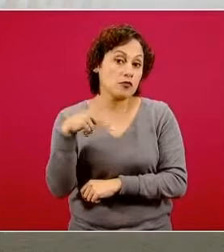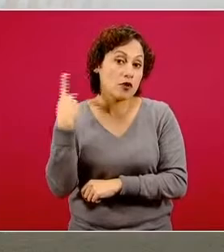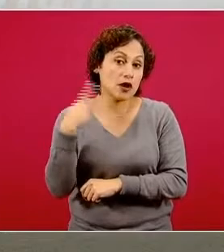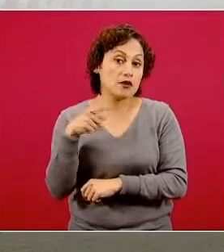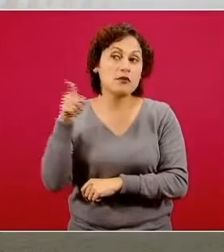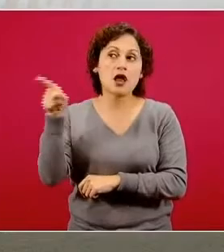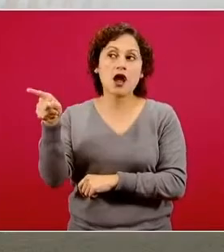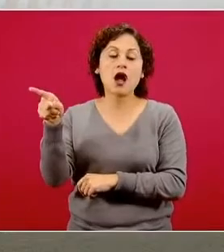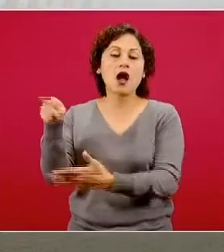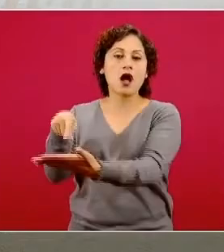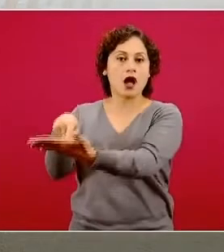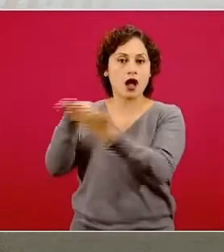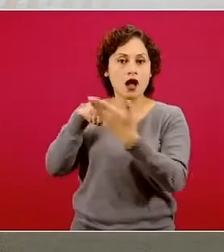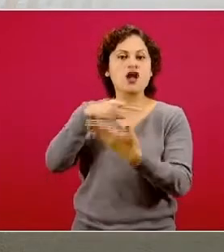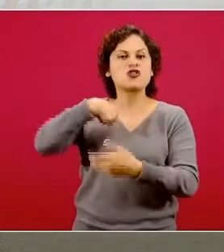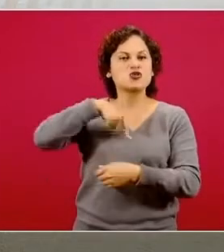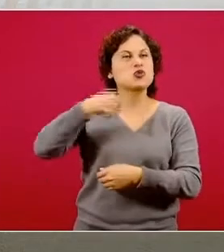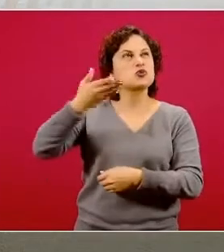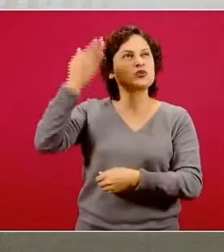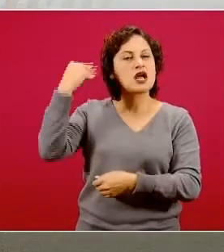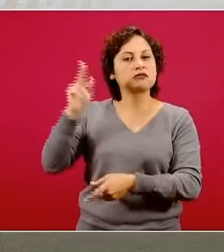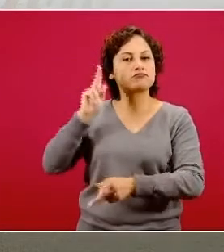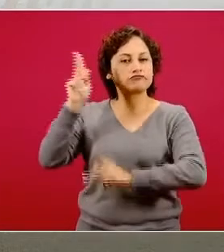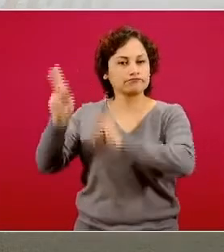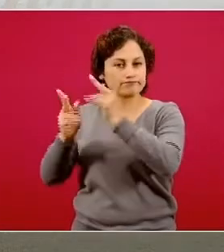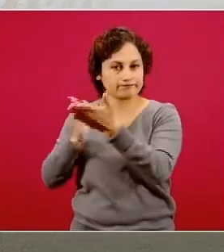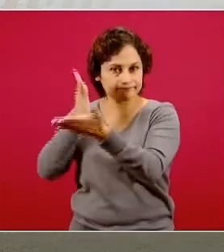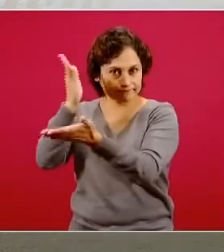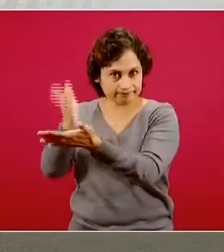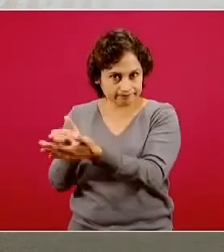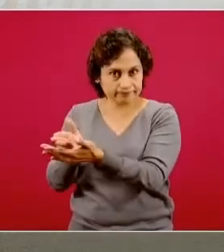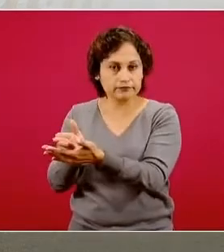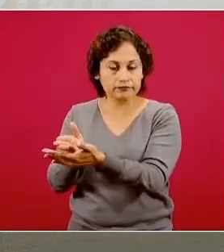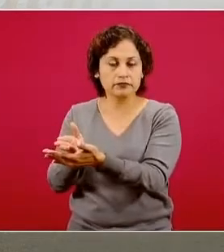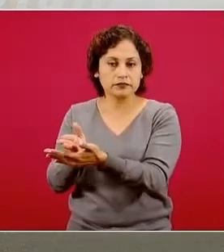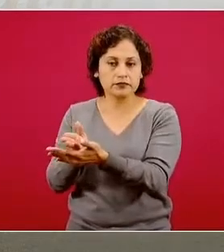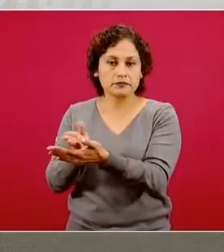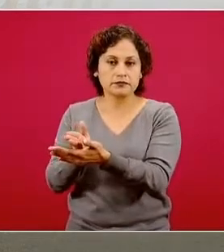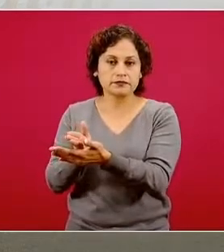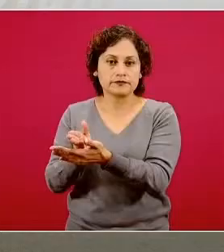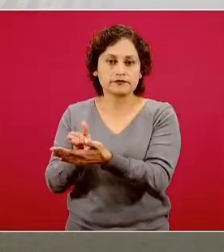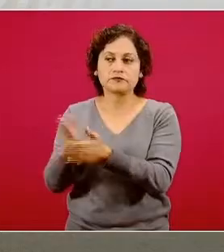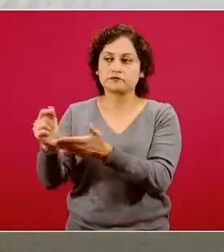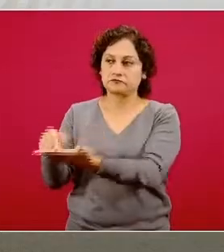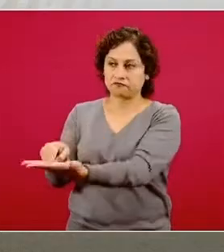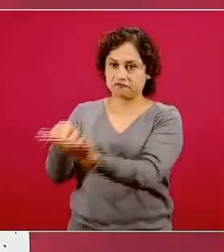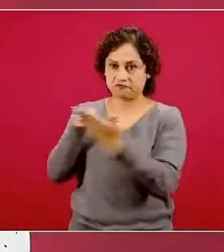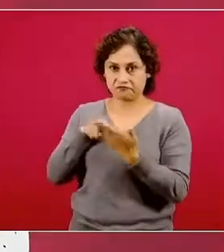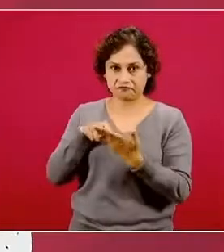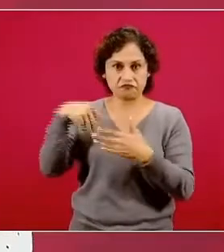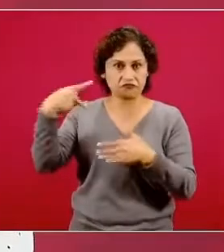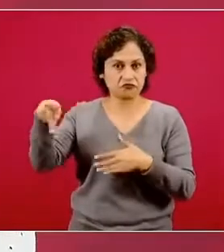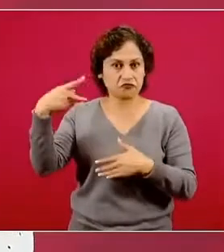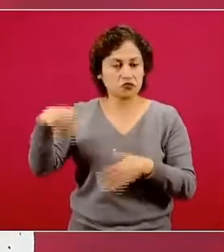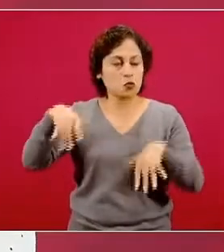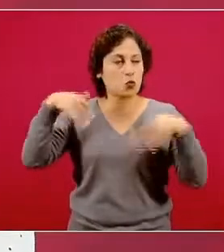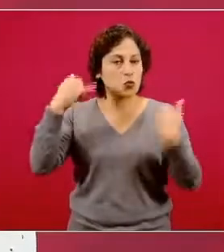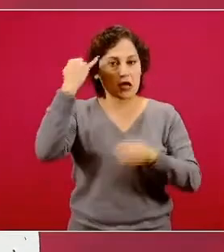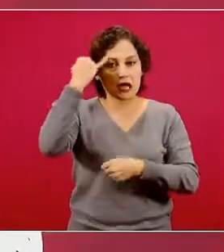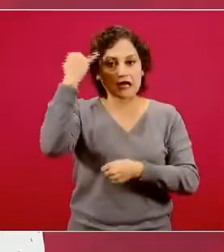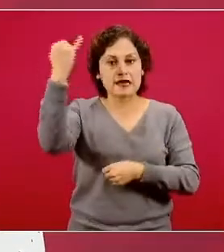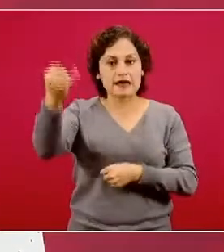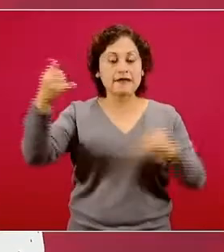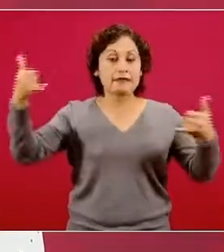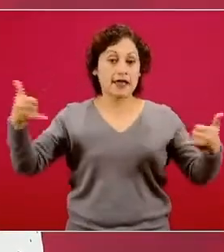presentó en una visita que tuvimos una extraordinaria iniciativa de telemedicina para